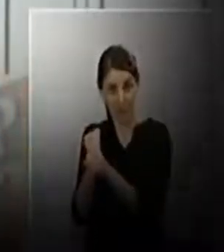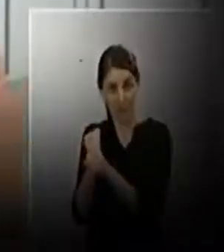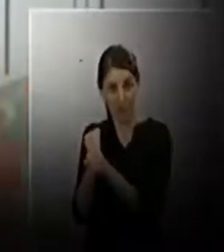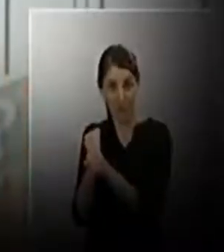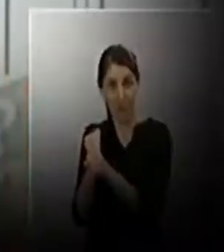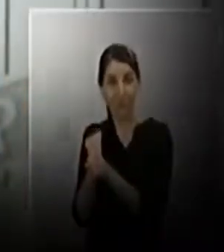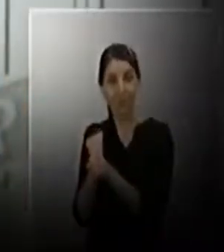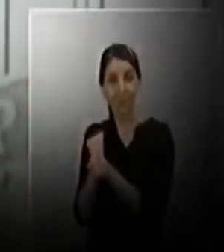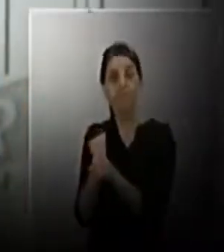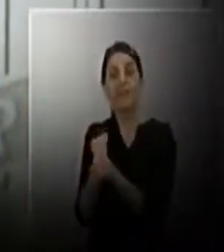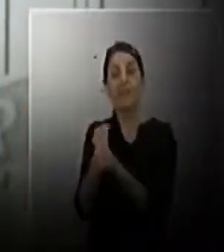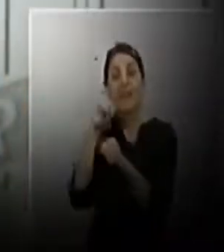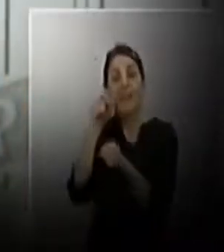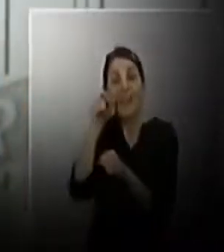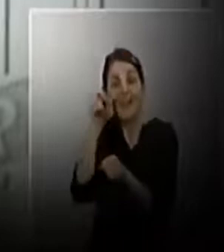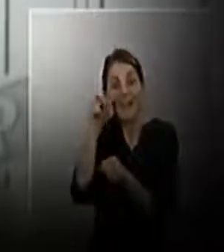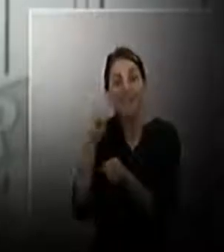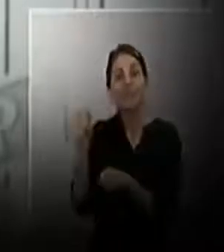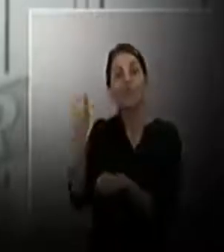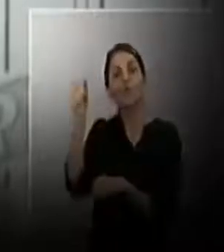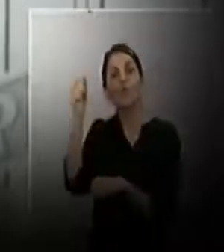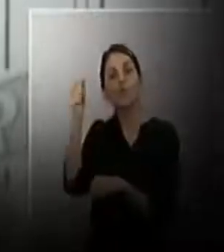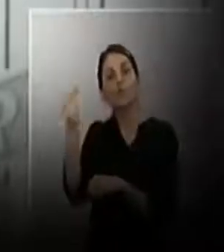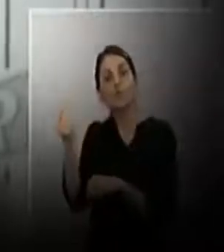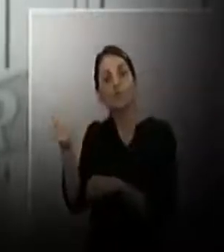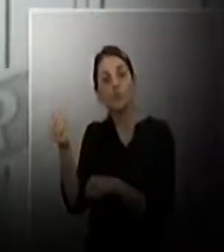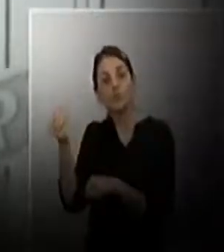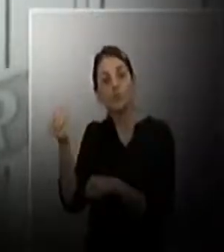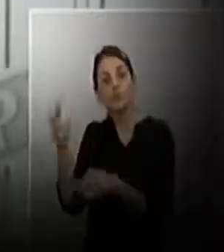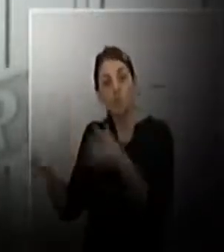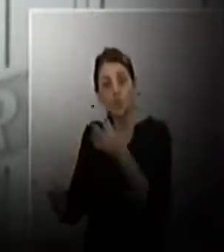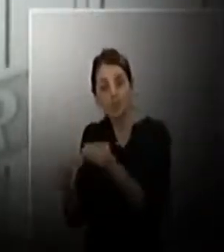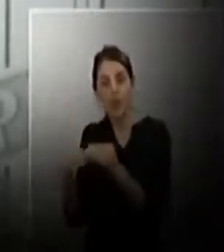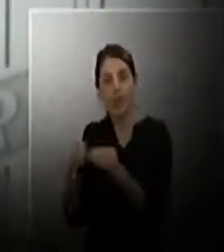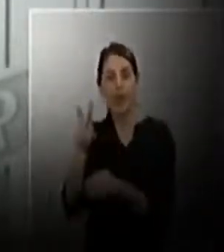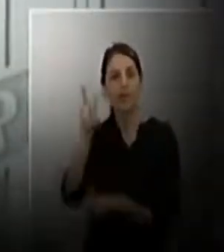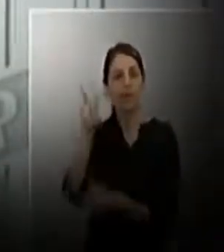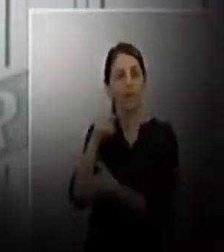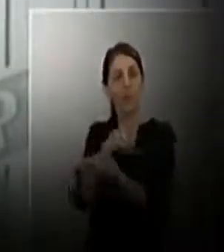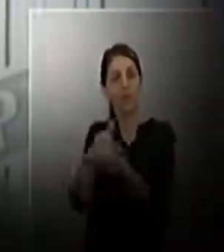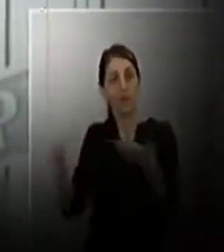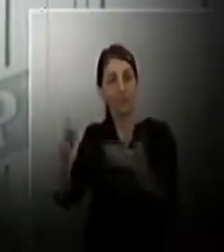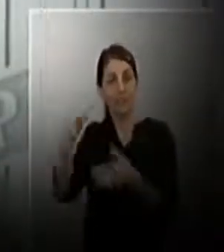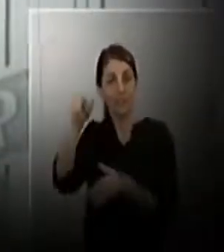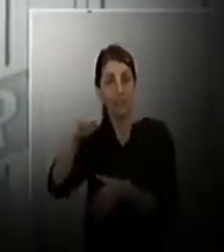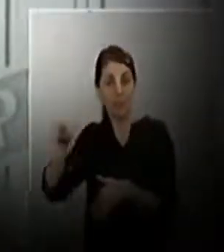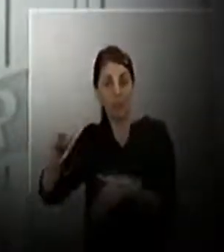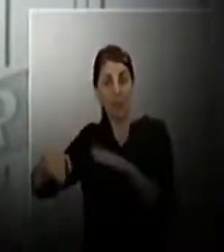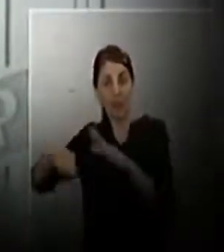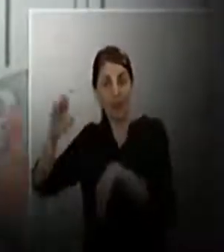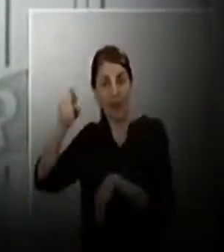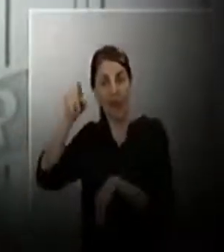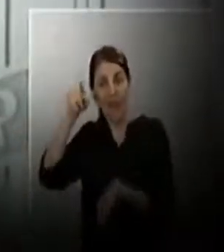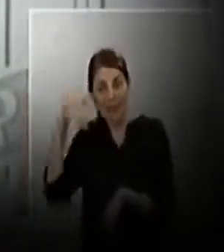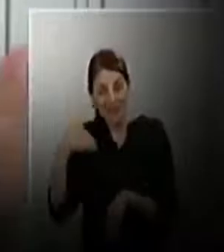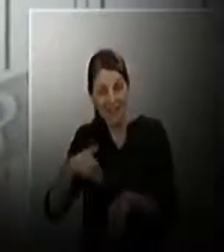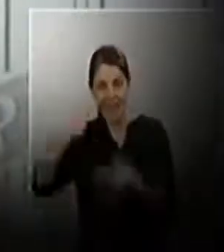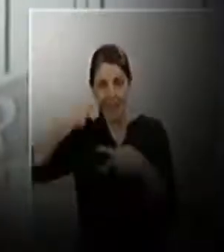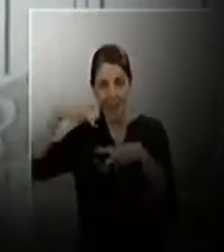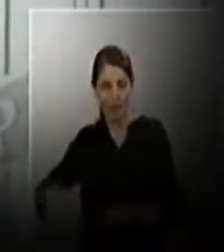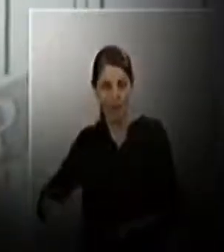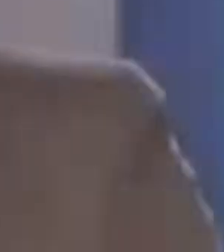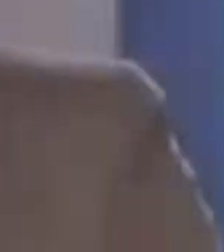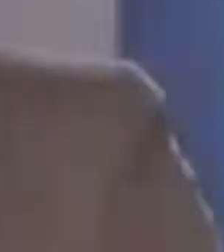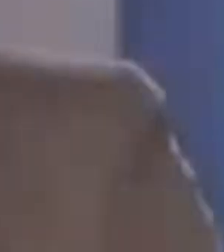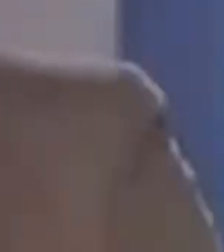2.331.000 personas que a día de hoy, a día de hoy, les hemos reconocido su prestación pública de desempleo. No sé si el ministro Escriba